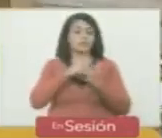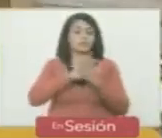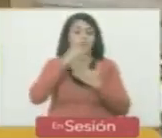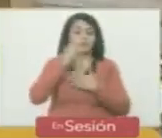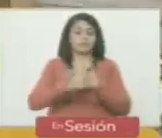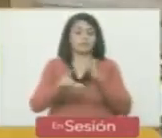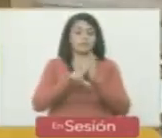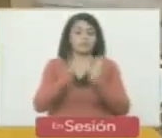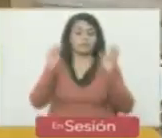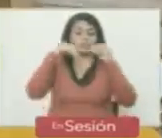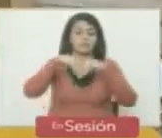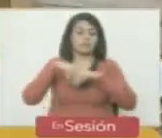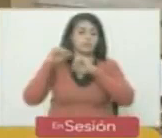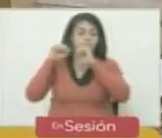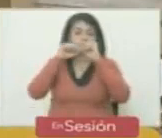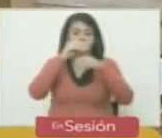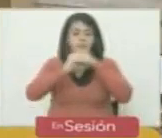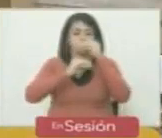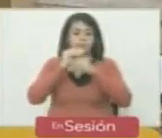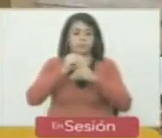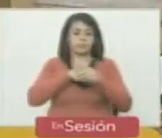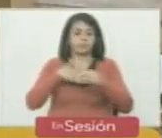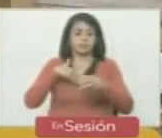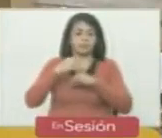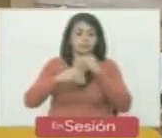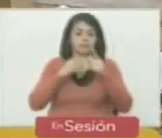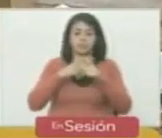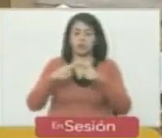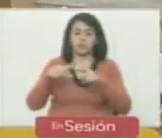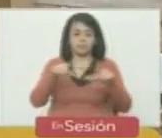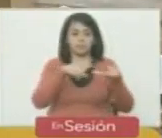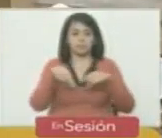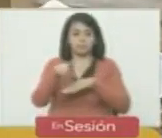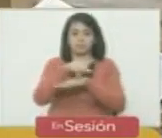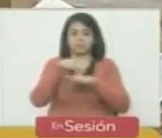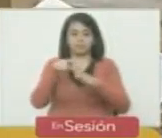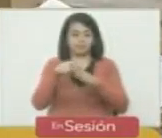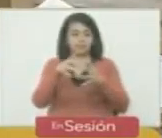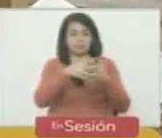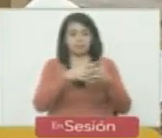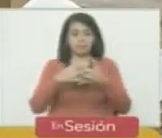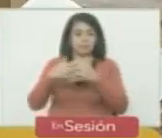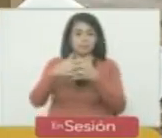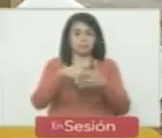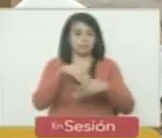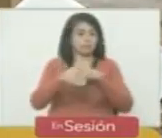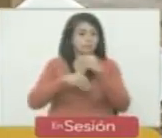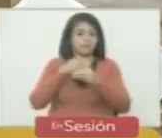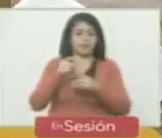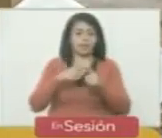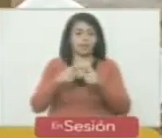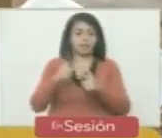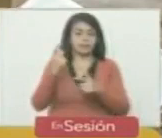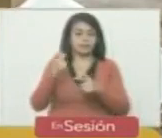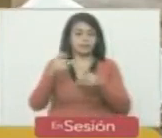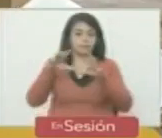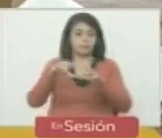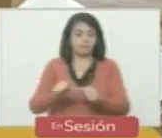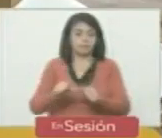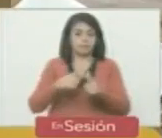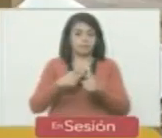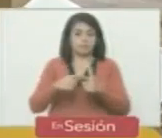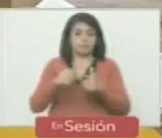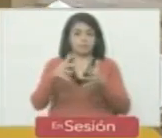Proyecto de acuerdo en repudio a la intención aviesa del gobierno norteamericano de apropiarse ilegalmente del